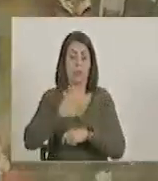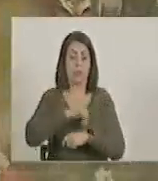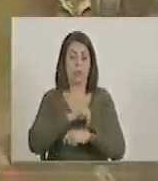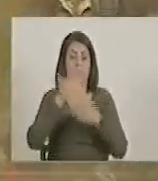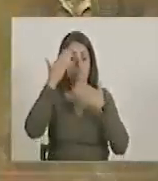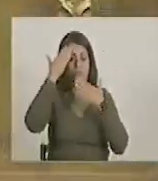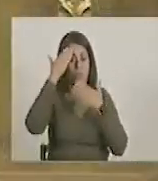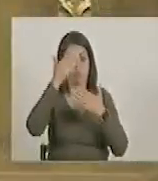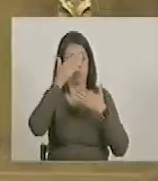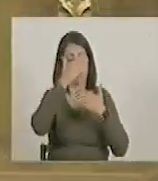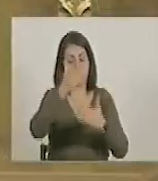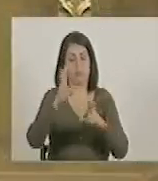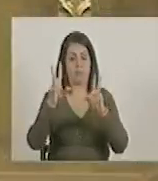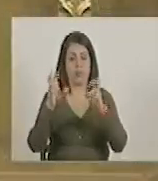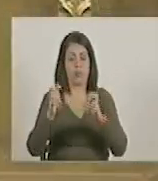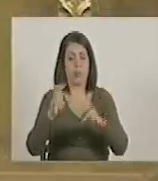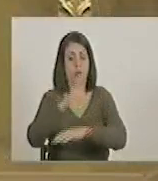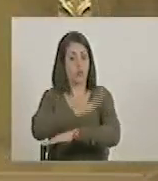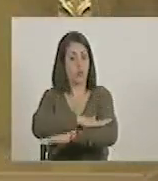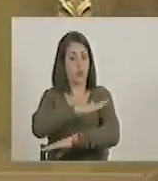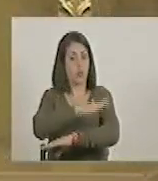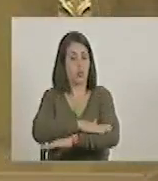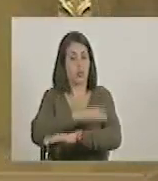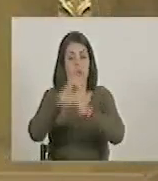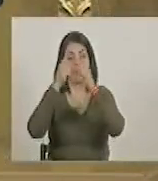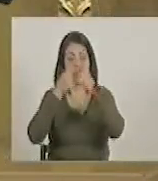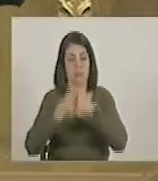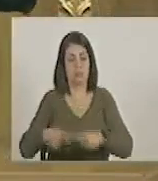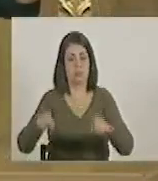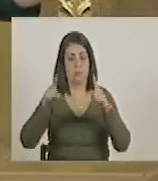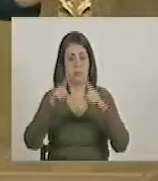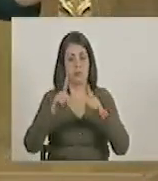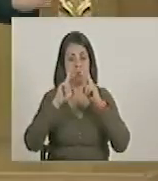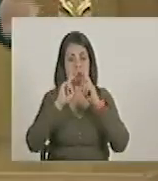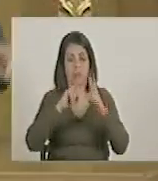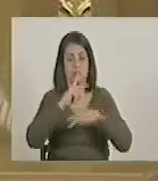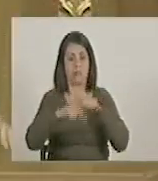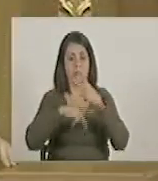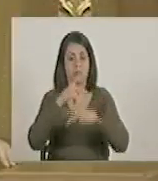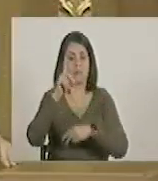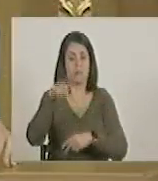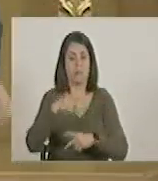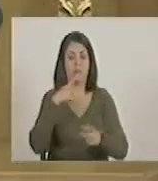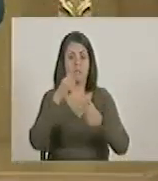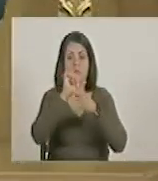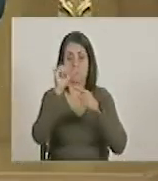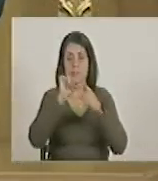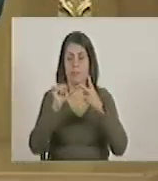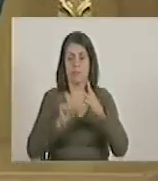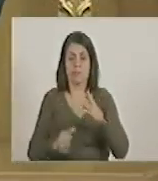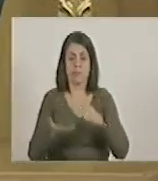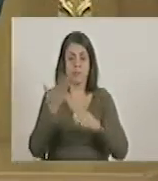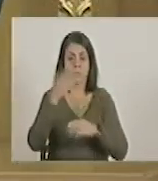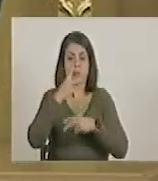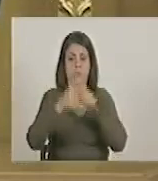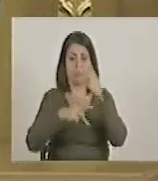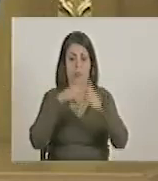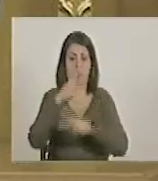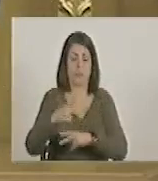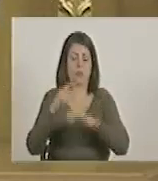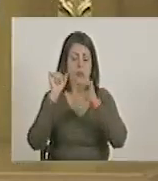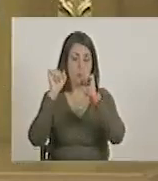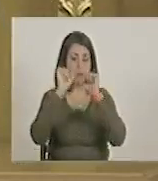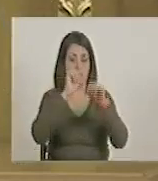saludamos su nueva actitud, no solamente desde el punto de vista productivo, sino en algunos aspectos, incluso políticos,